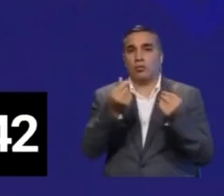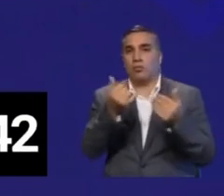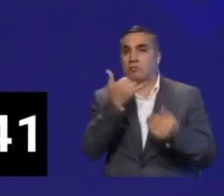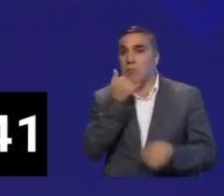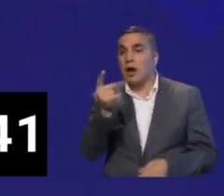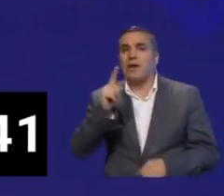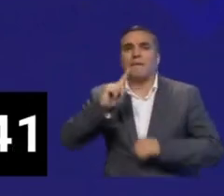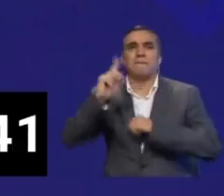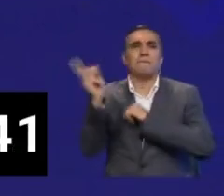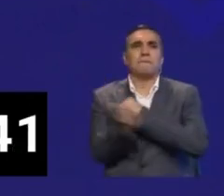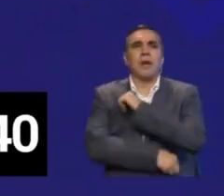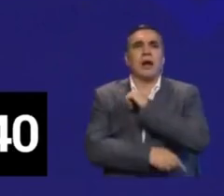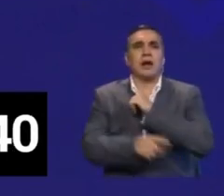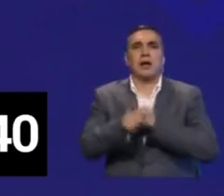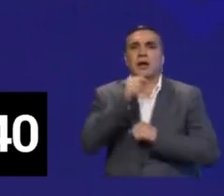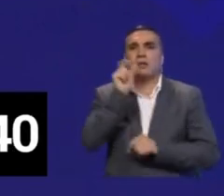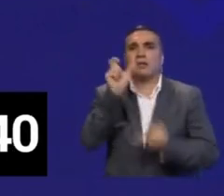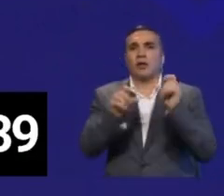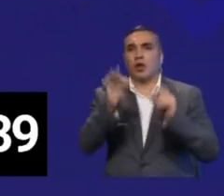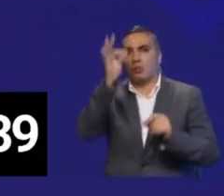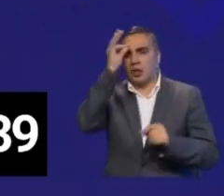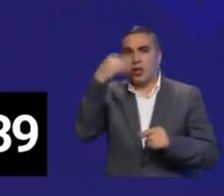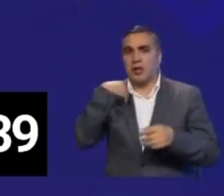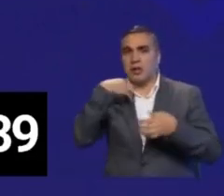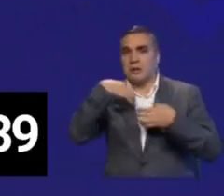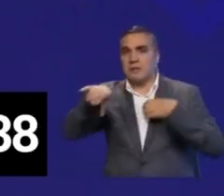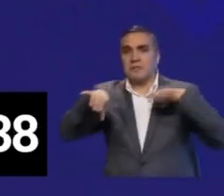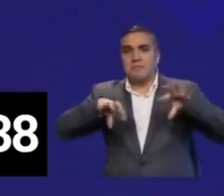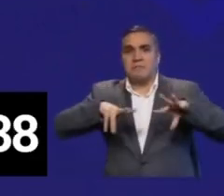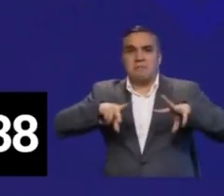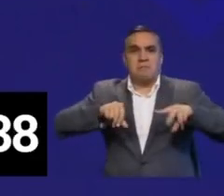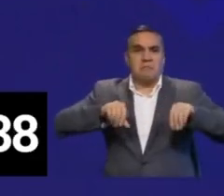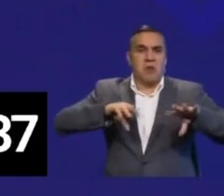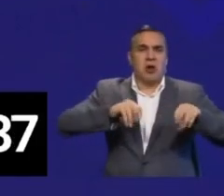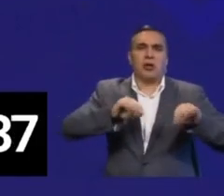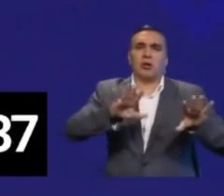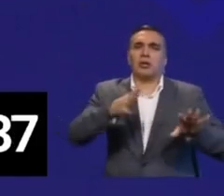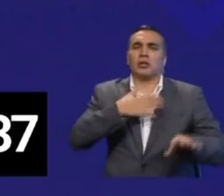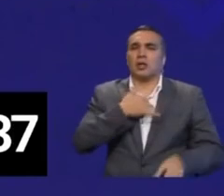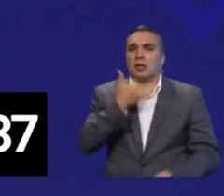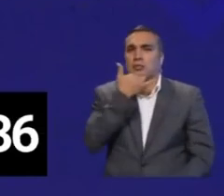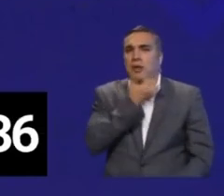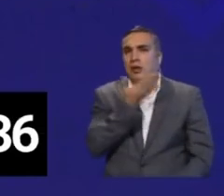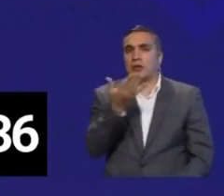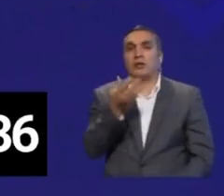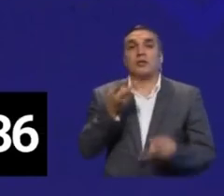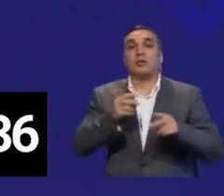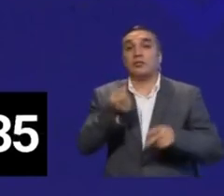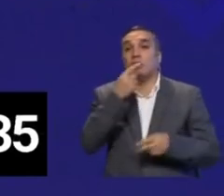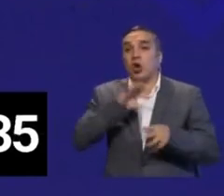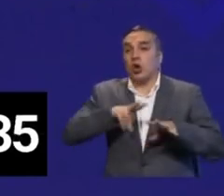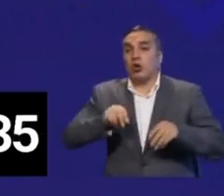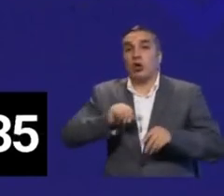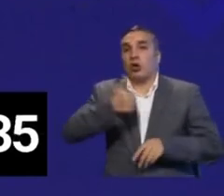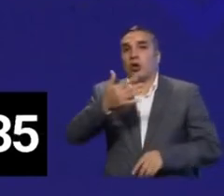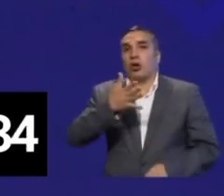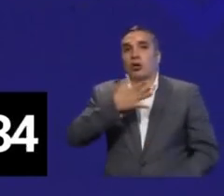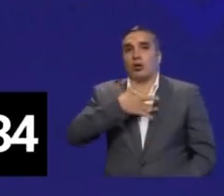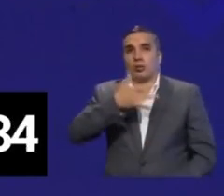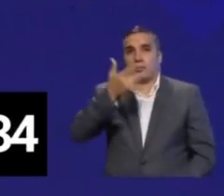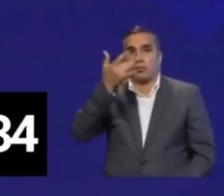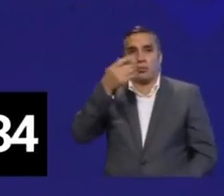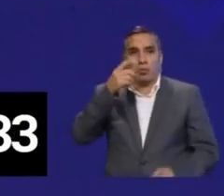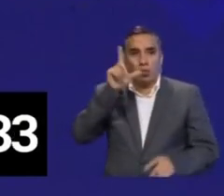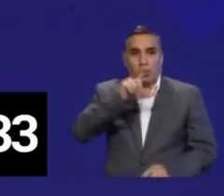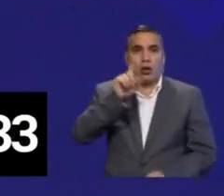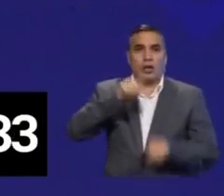a todo el reparto de hospitales, a la corrupción en la adquisición de los medicamentos. Mientras otros estuvimos de